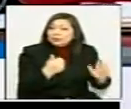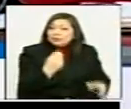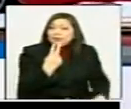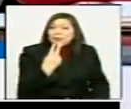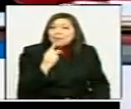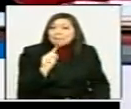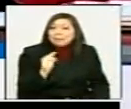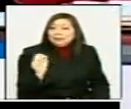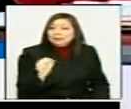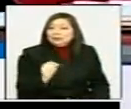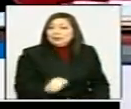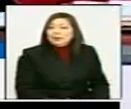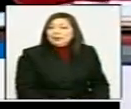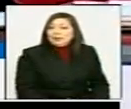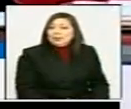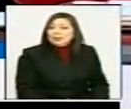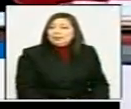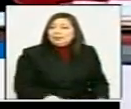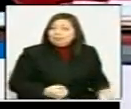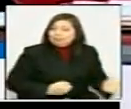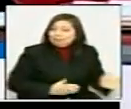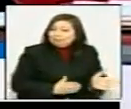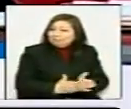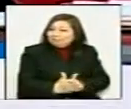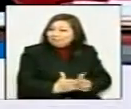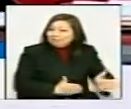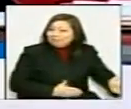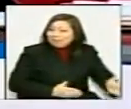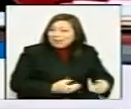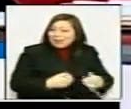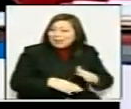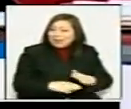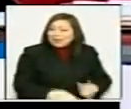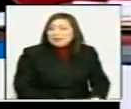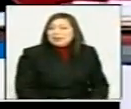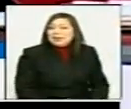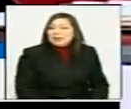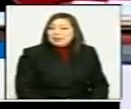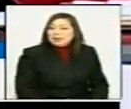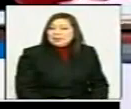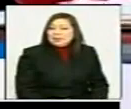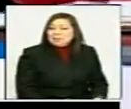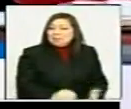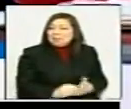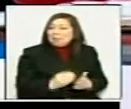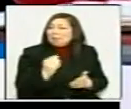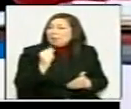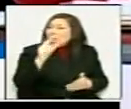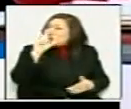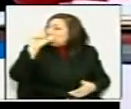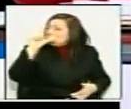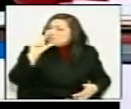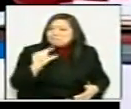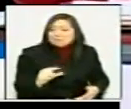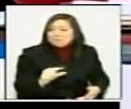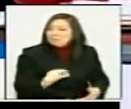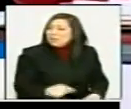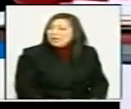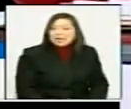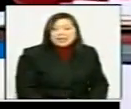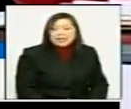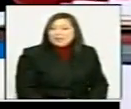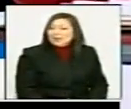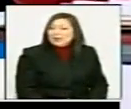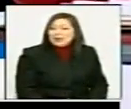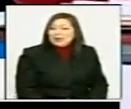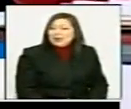262 mil soles, esa carretera es una de las carreteras de menor costo en asfalto